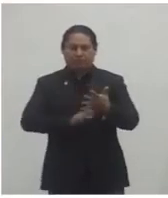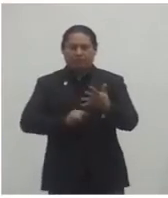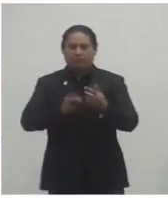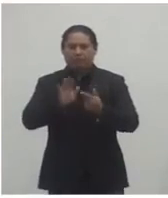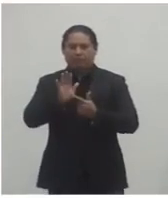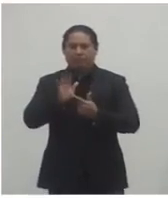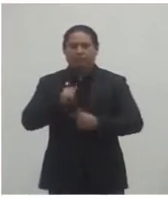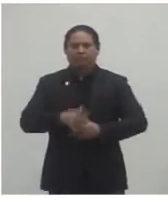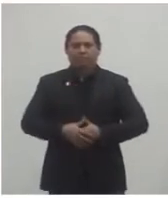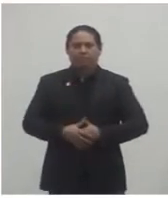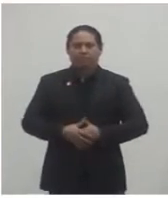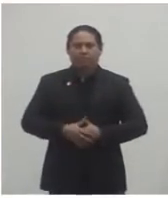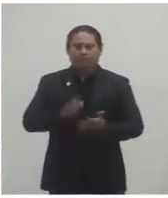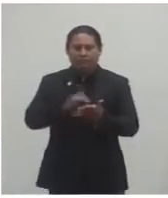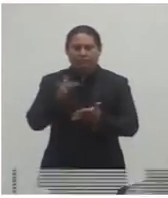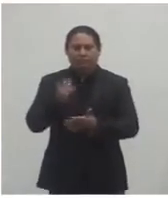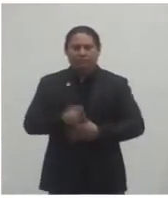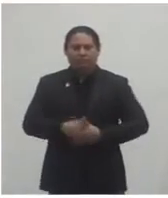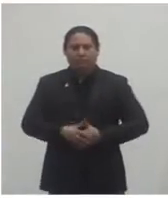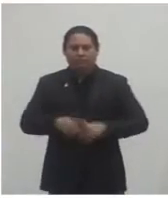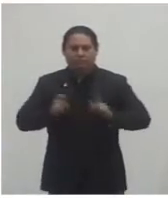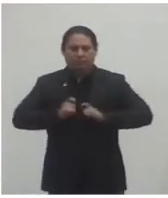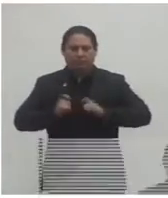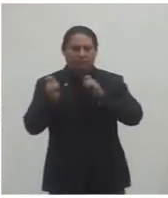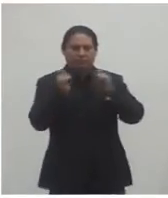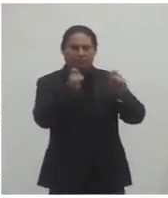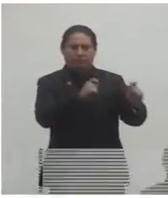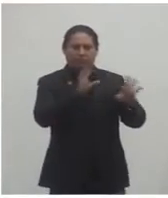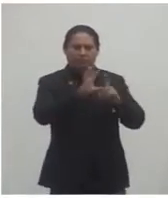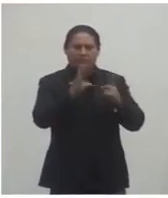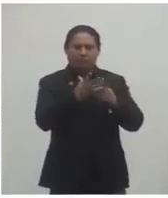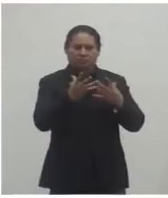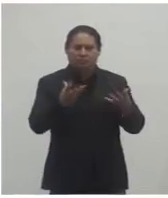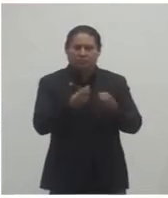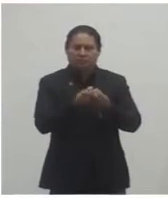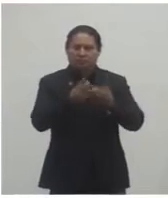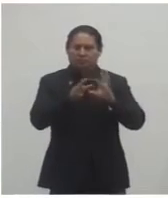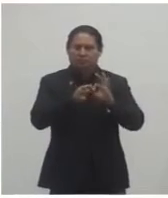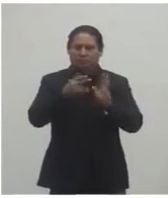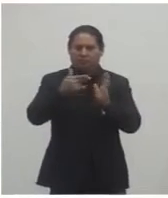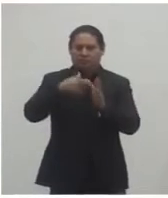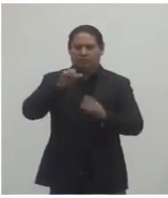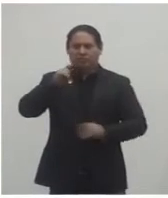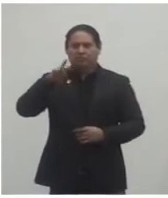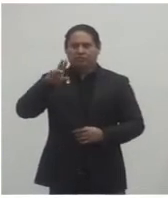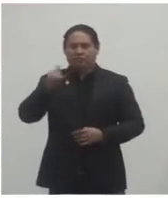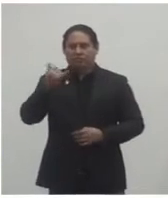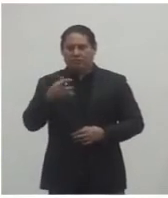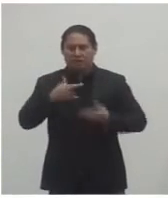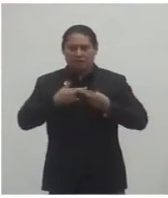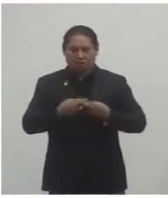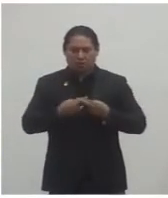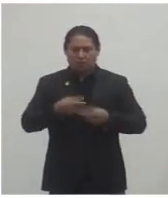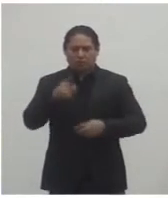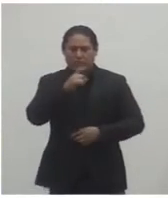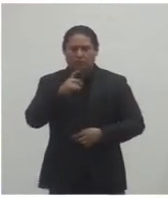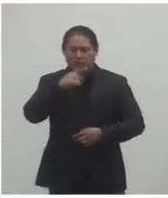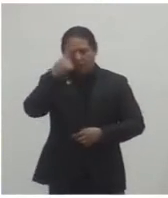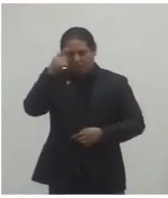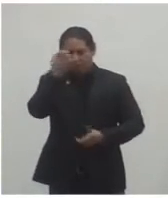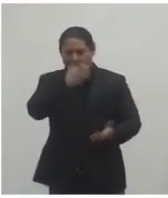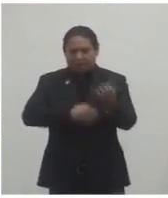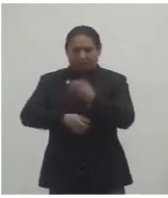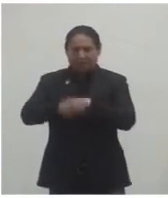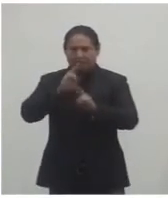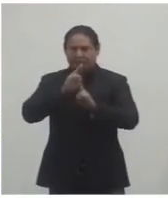diputada presidenta. Gracias. Túrnese a las Comisiones Unidas de Hacienda y de Recursos Hidráulicos para su